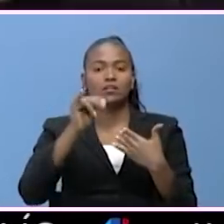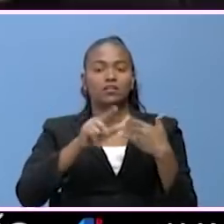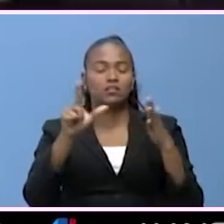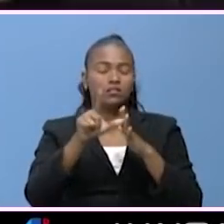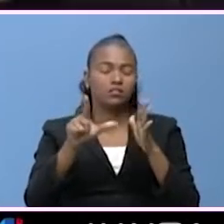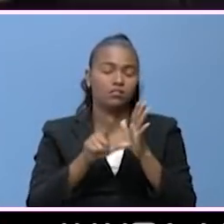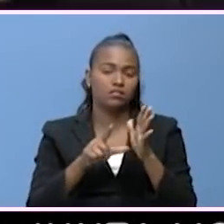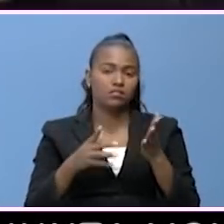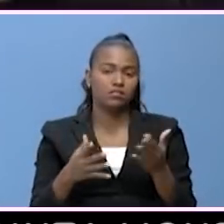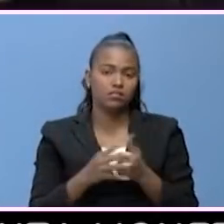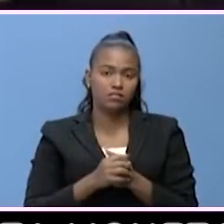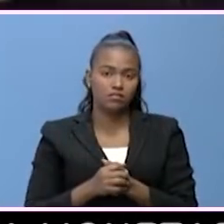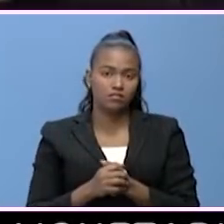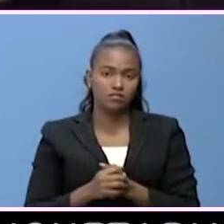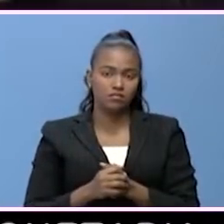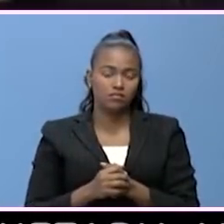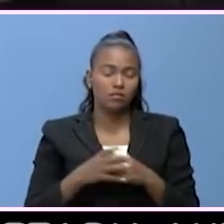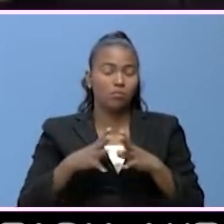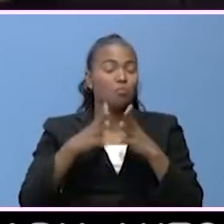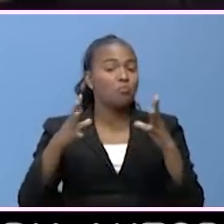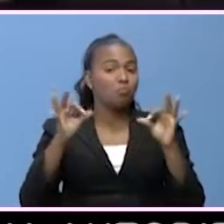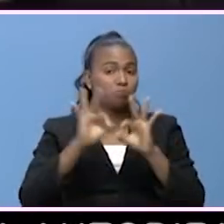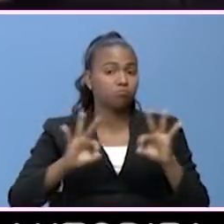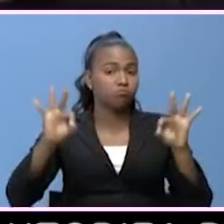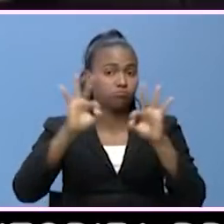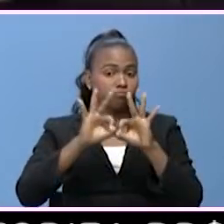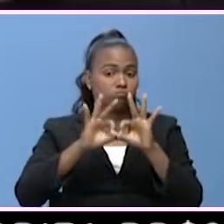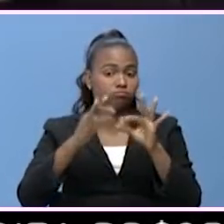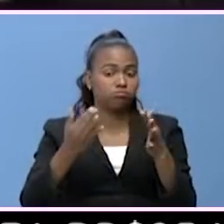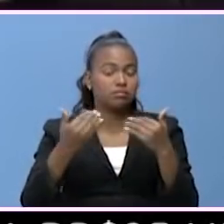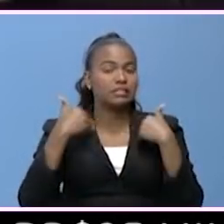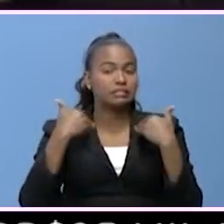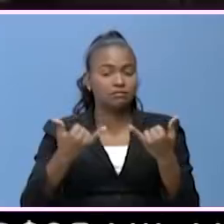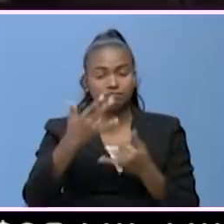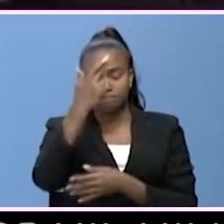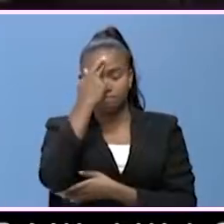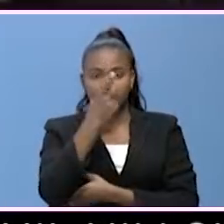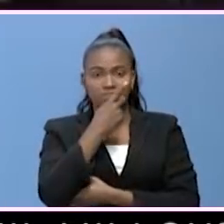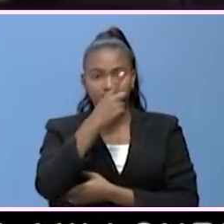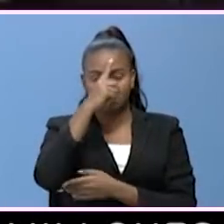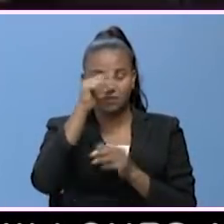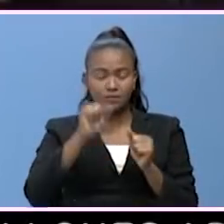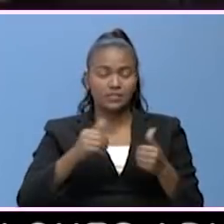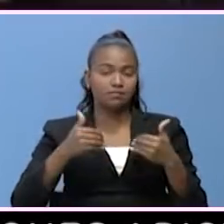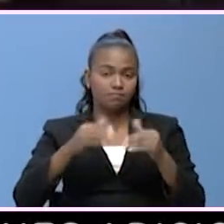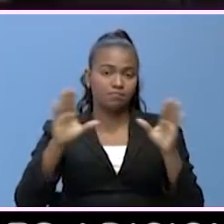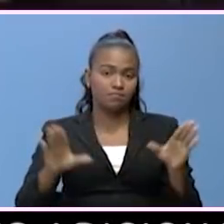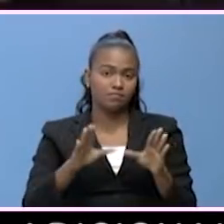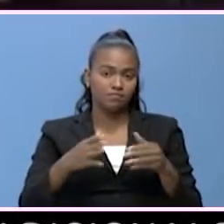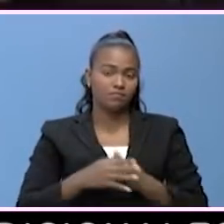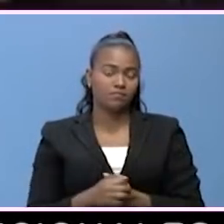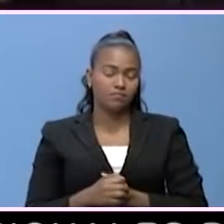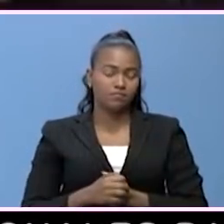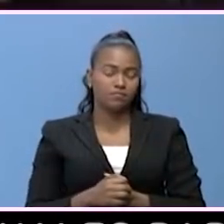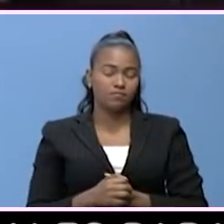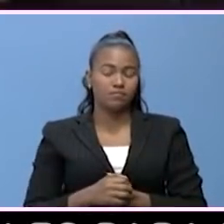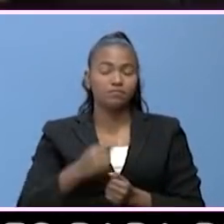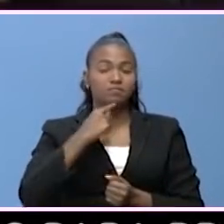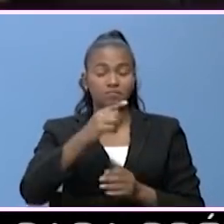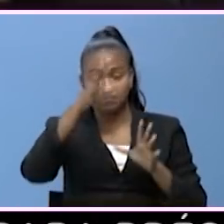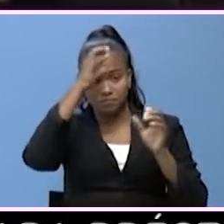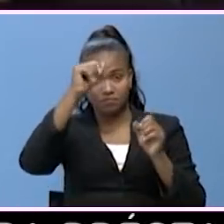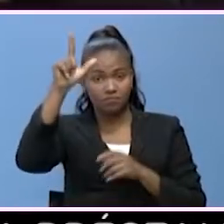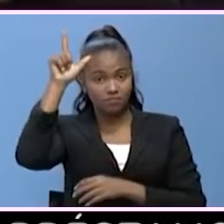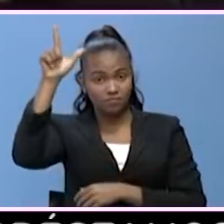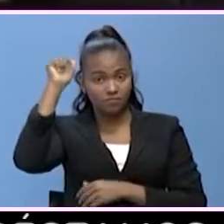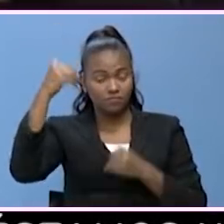ley muy importante que necesita la República Dominicana para poder desarrollar. Saldívar destacó que el presidente